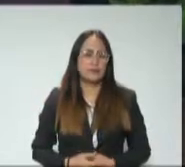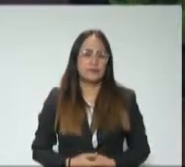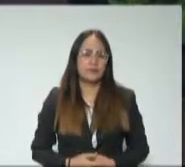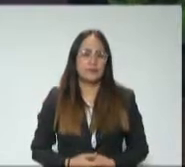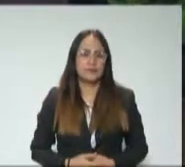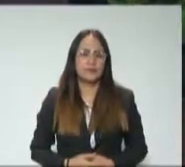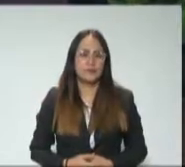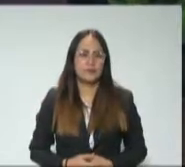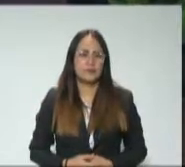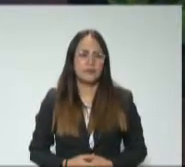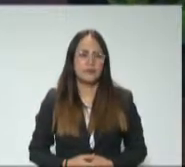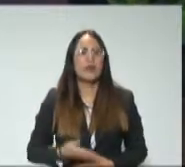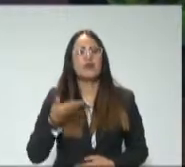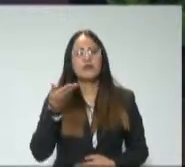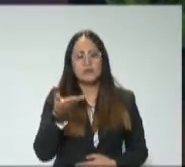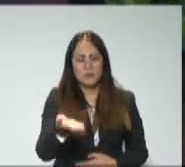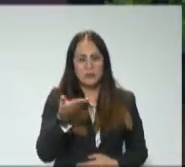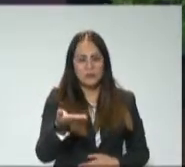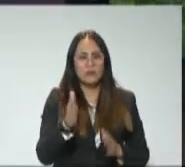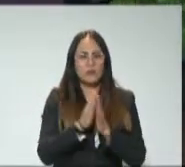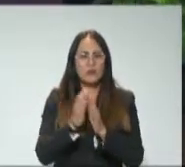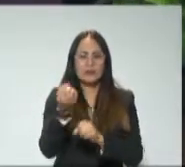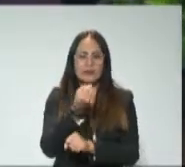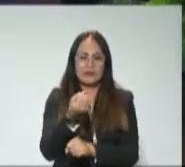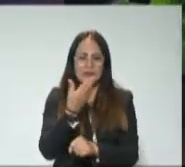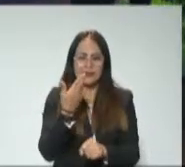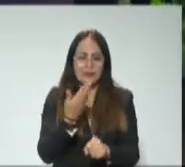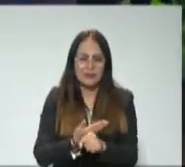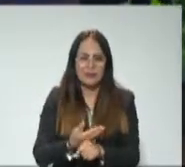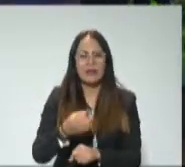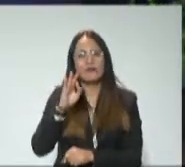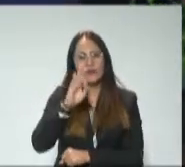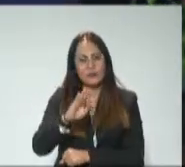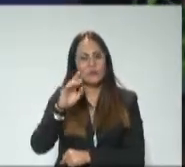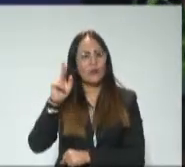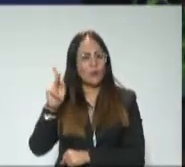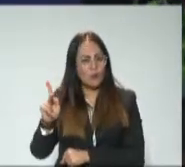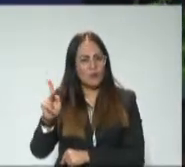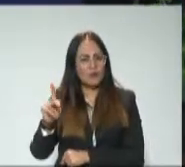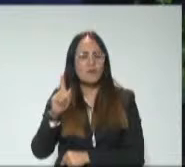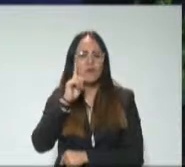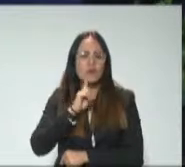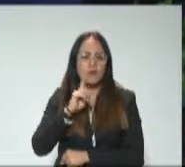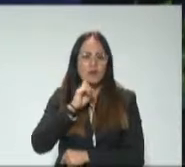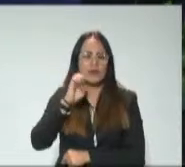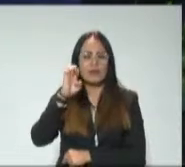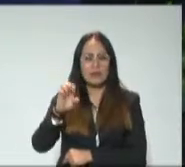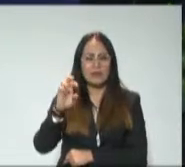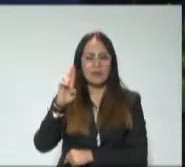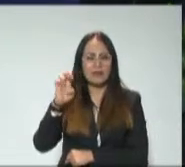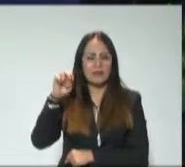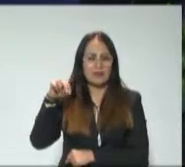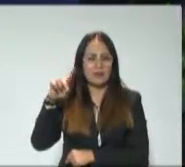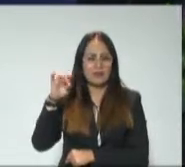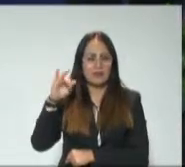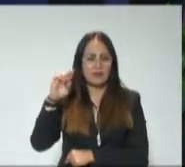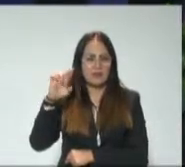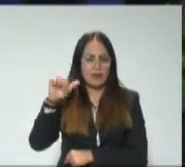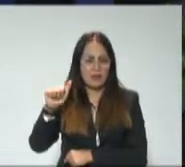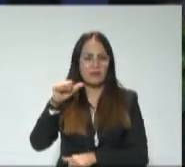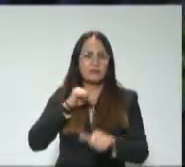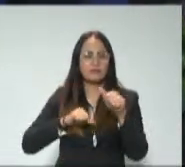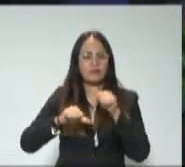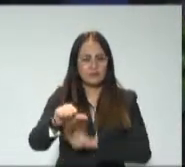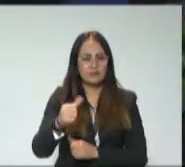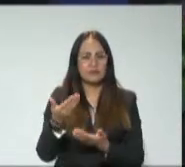Álvarez solicitamos ahora a la secretaria de la función pública doora Irma erir sandobal vallesteros sea